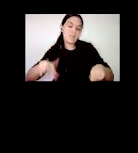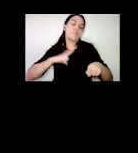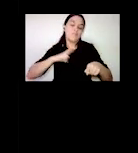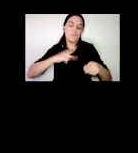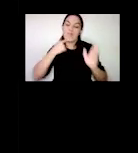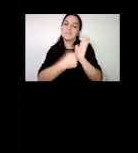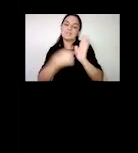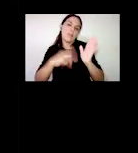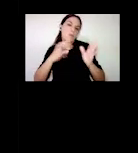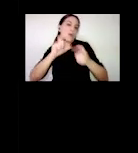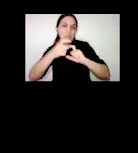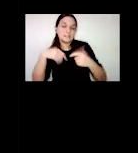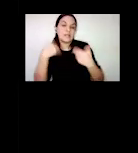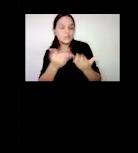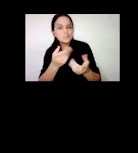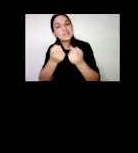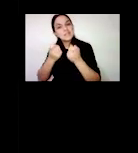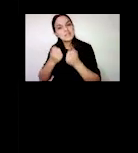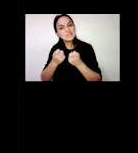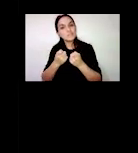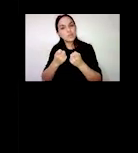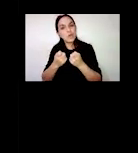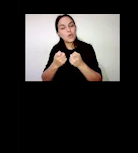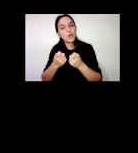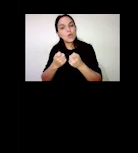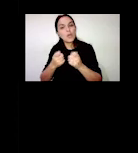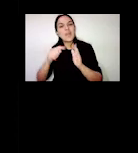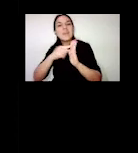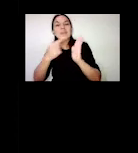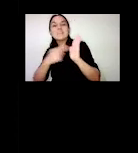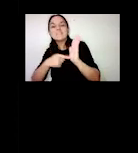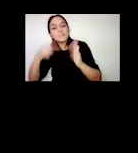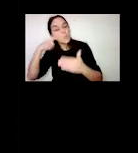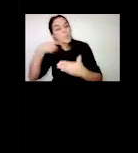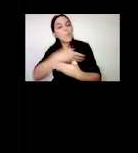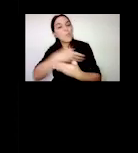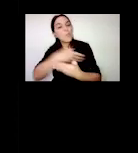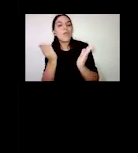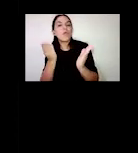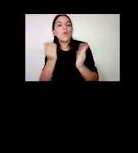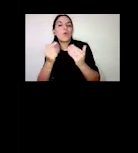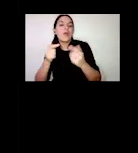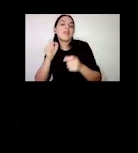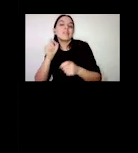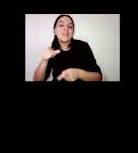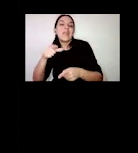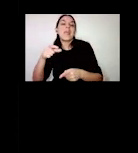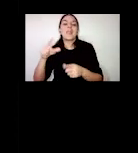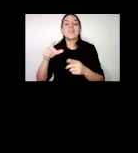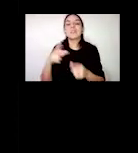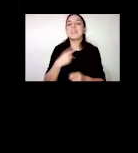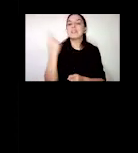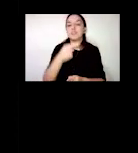tengo que usar los índices, el IPIM, publicado por la Dirección General Impositiva. ¿Y qué pasa? El último